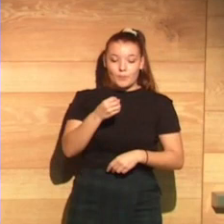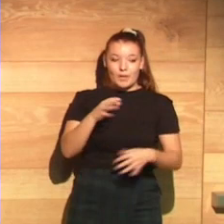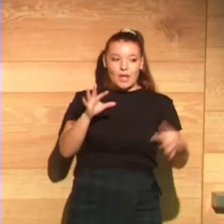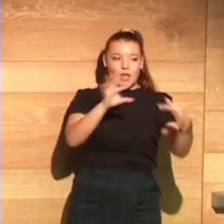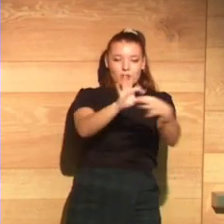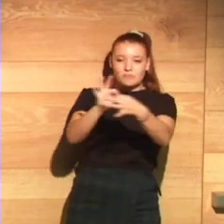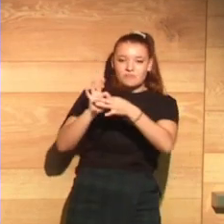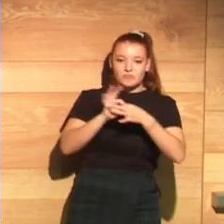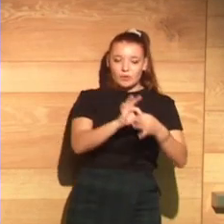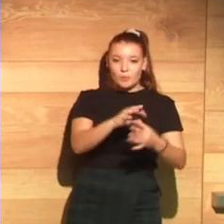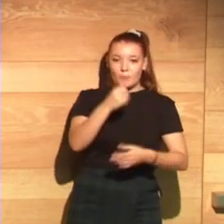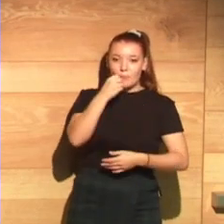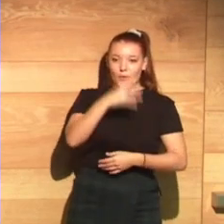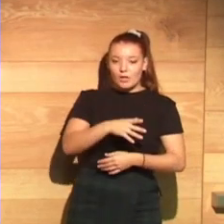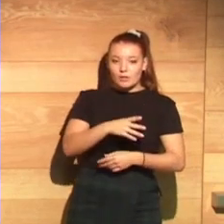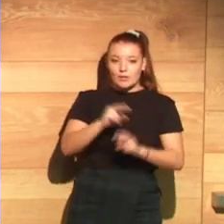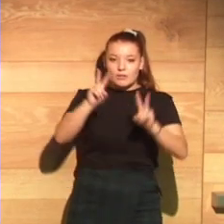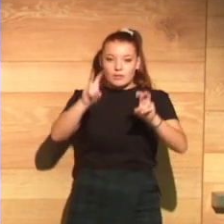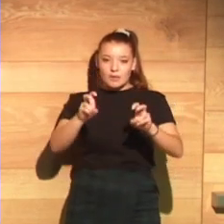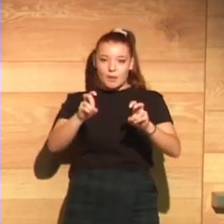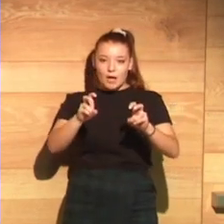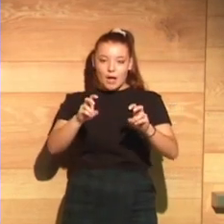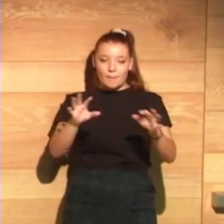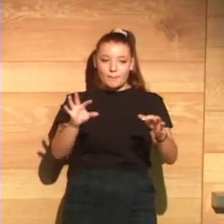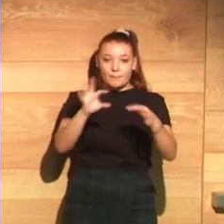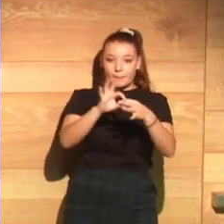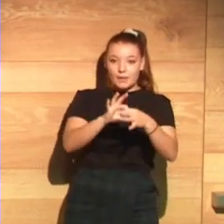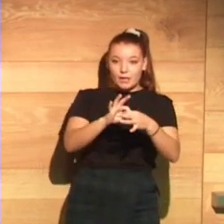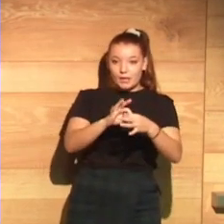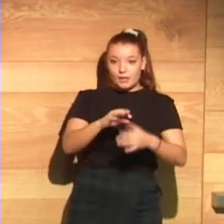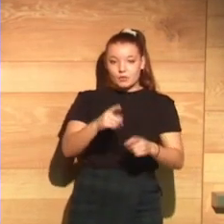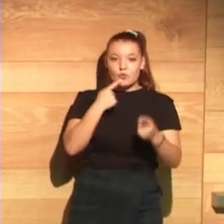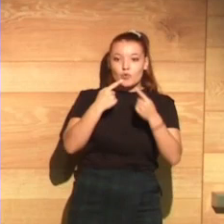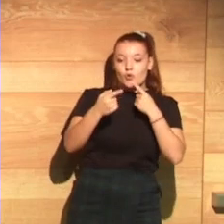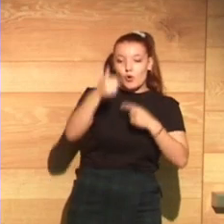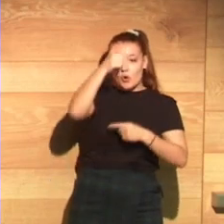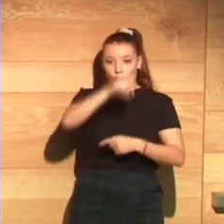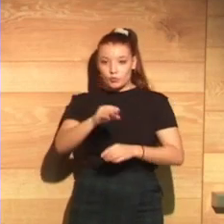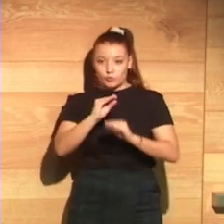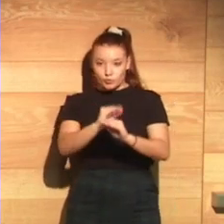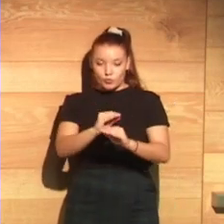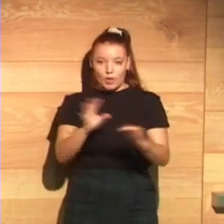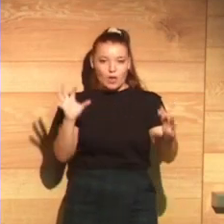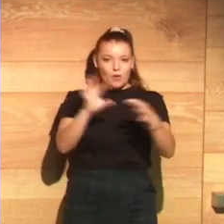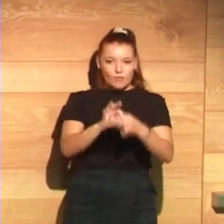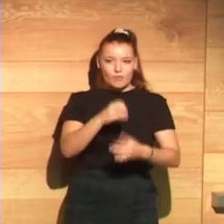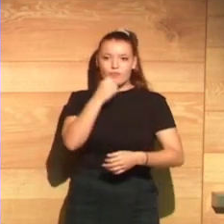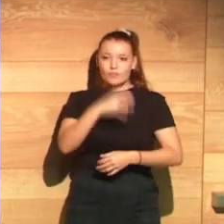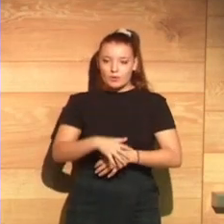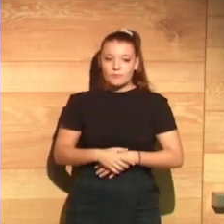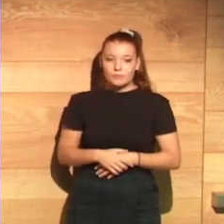está muy bien hilado todos sus problemas con sus parejas y cómo eso también le iba afectando, ¿no? De hecho, la escena